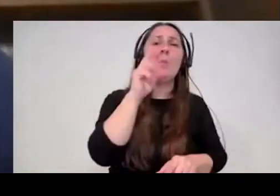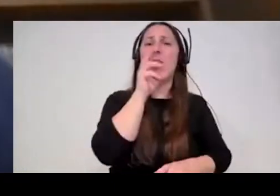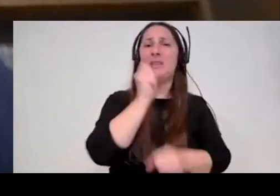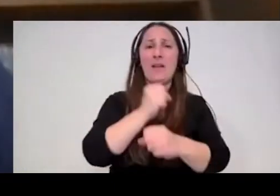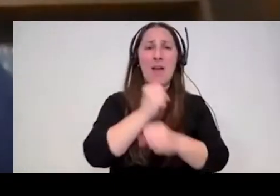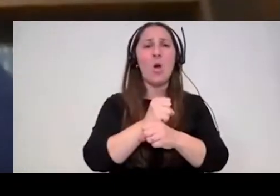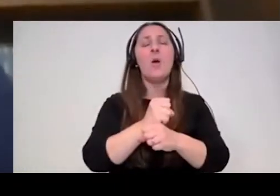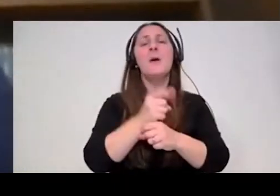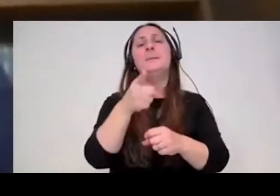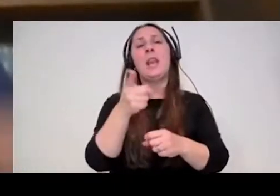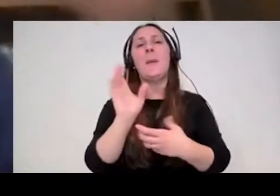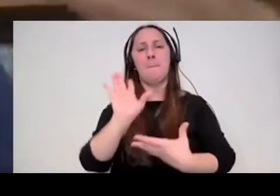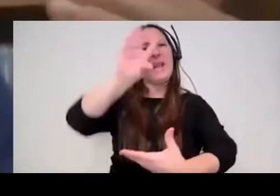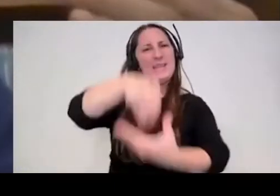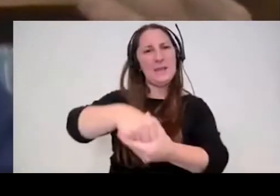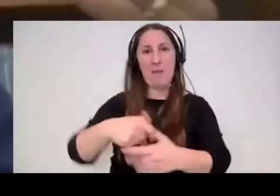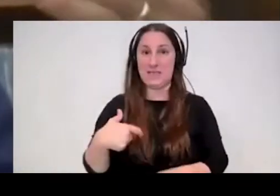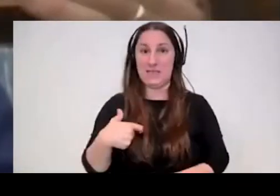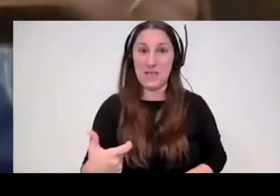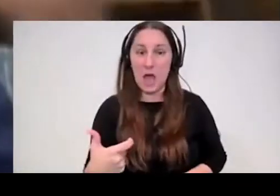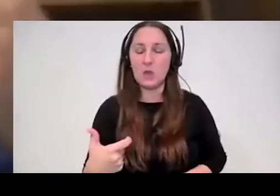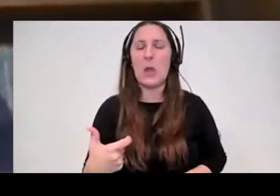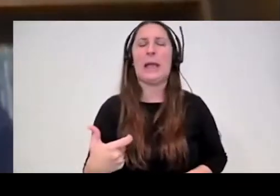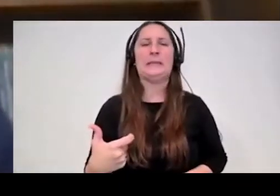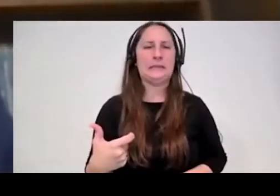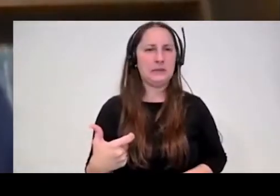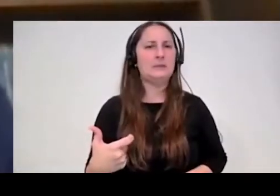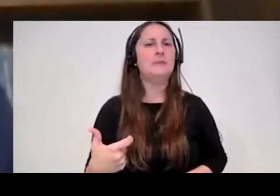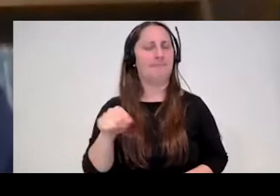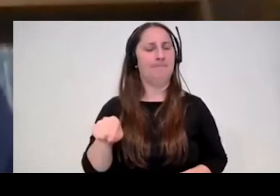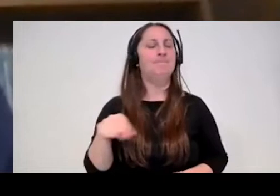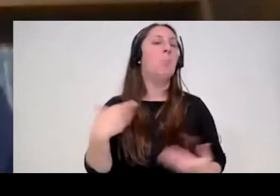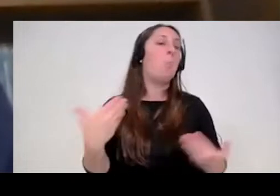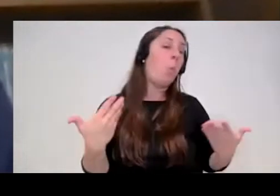de participación sindical, y como eso es el motivo por el cual